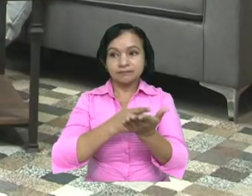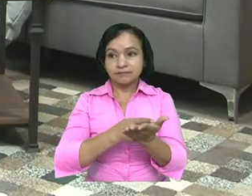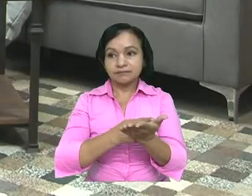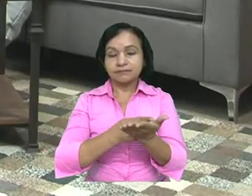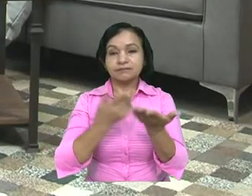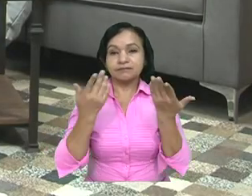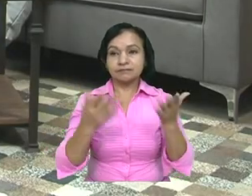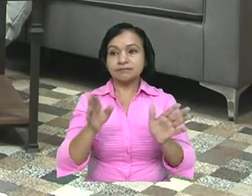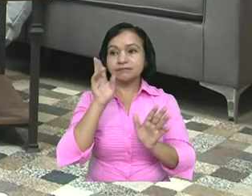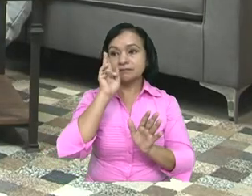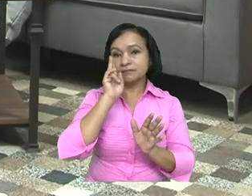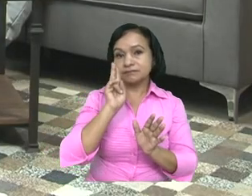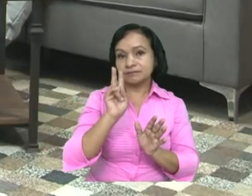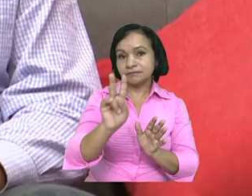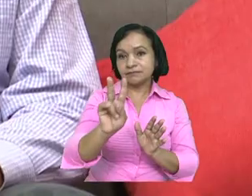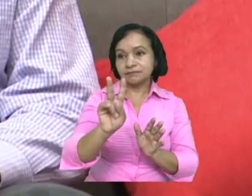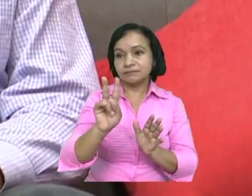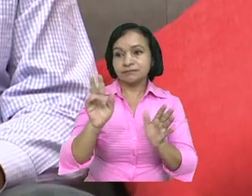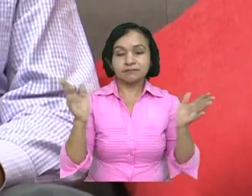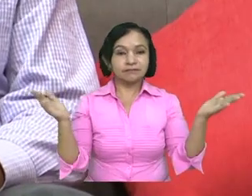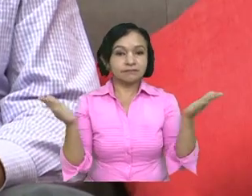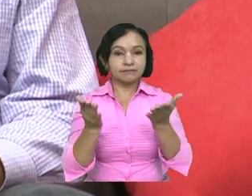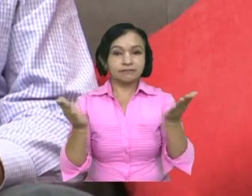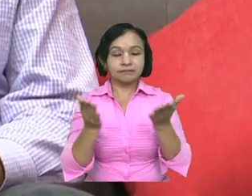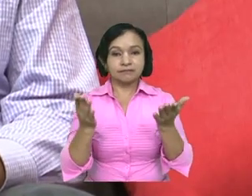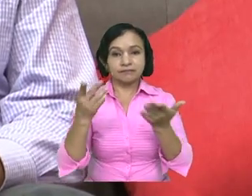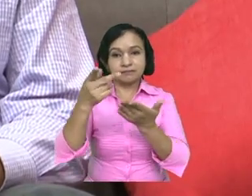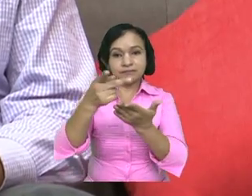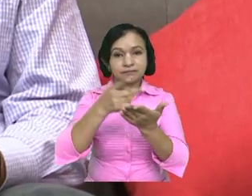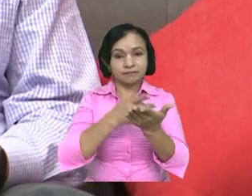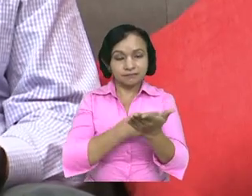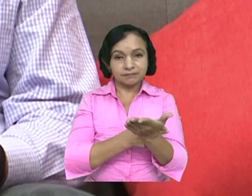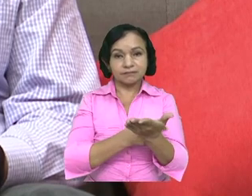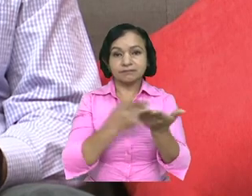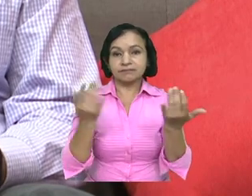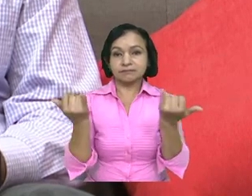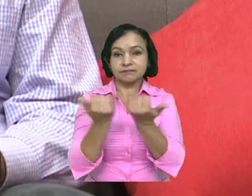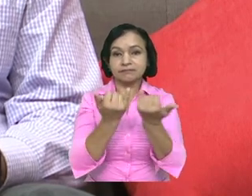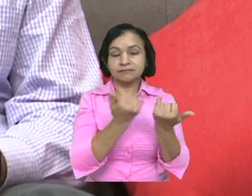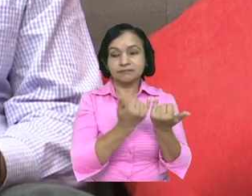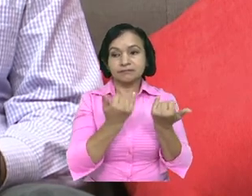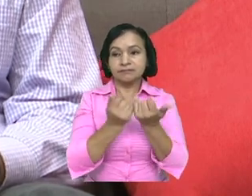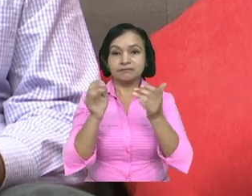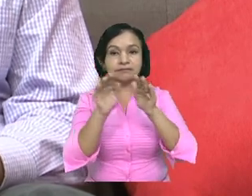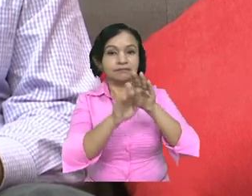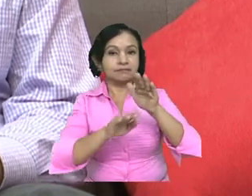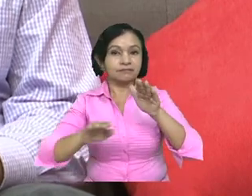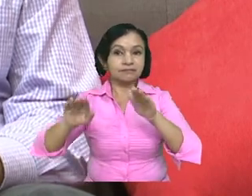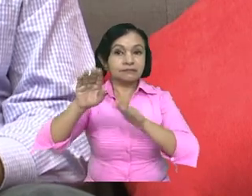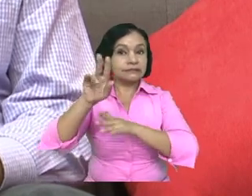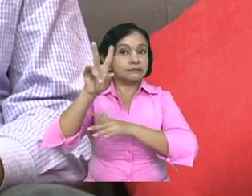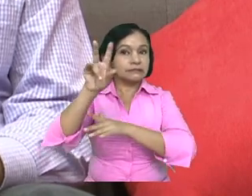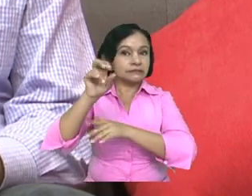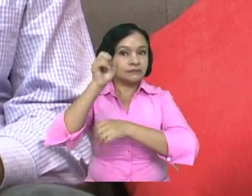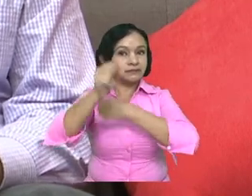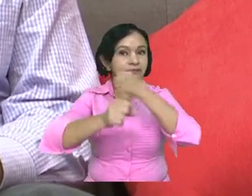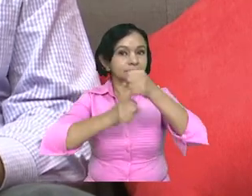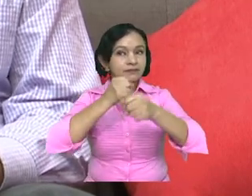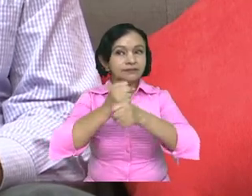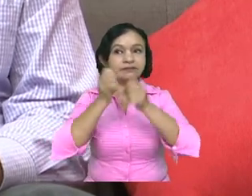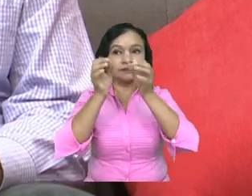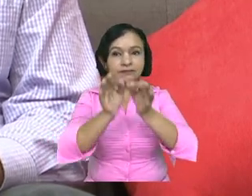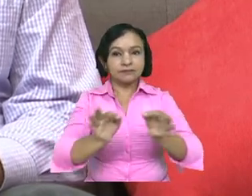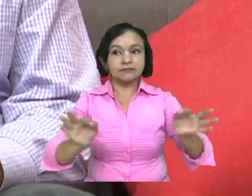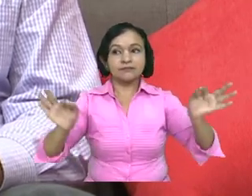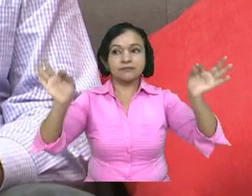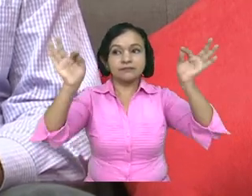vimos en pantalla, la calidad, ¿no? Entiendo que son proyectos cuya durabilidad se extiende por más o 20 años, ¿no? ¿Cuán importante es